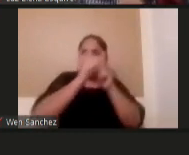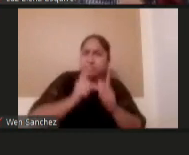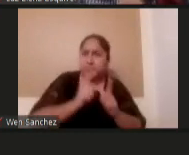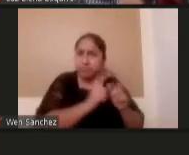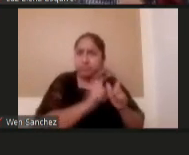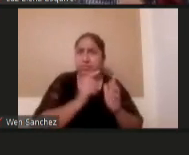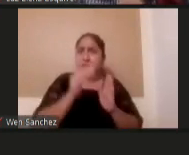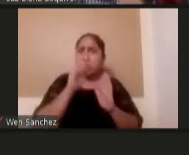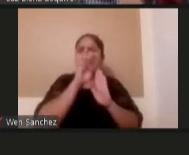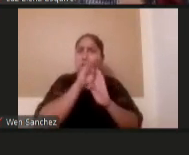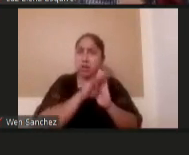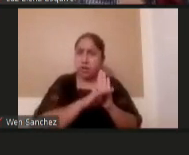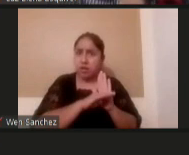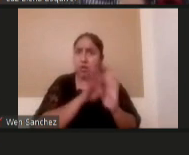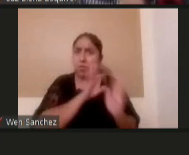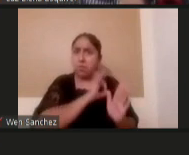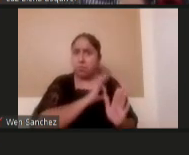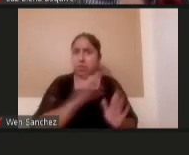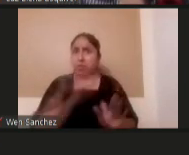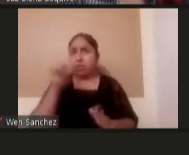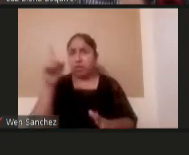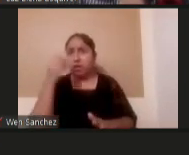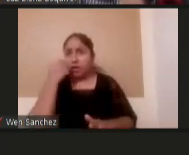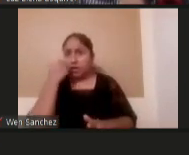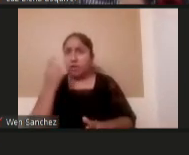está demostrándolo en los hechos.